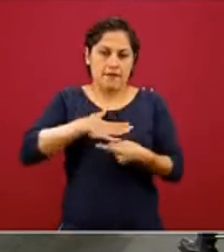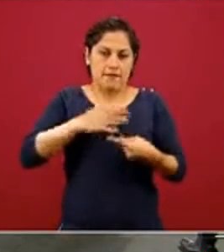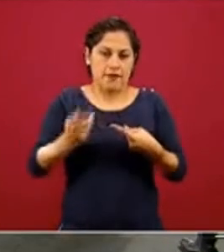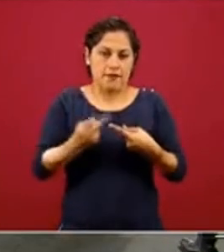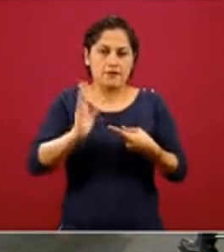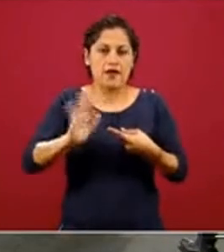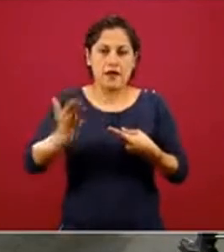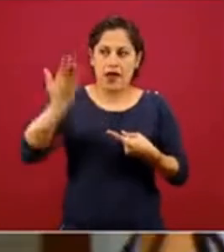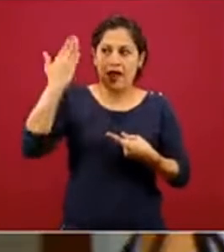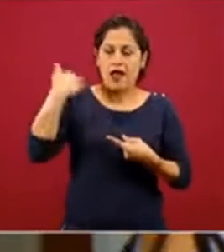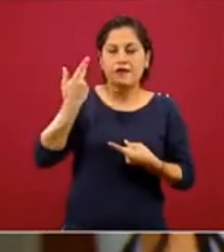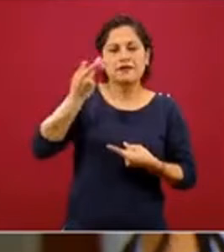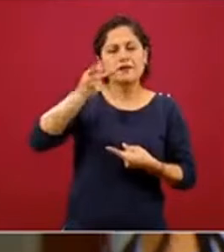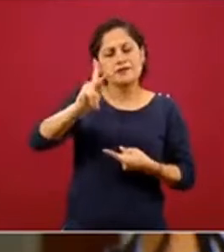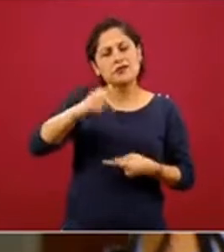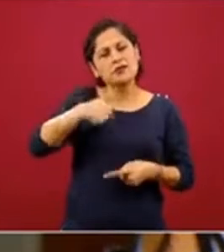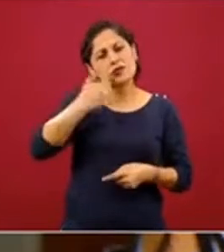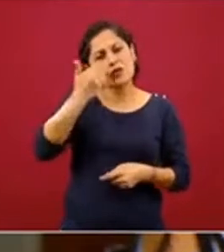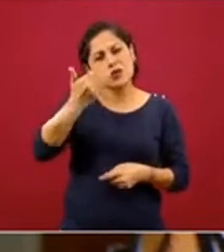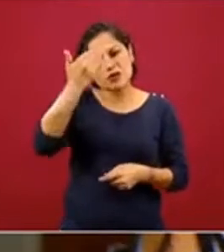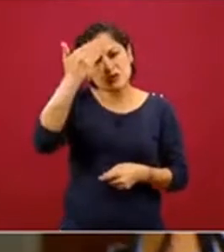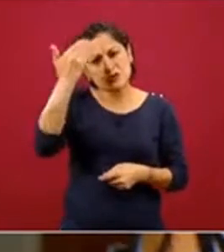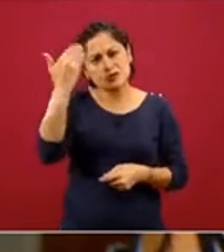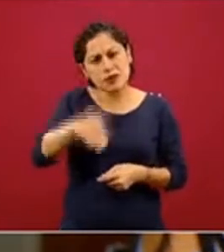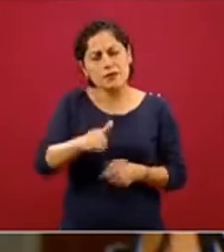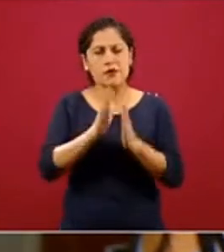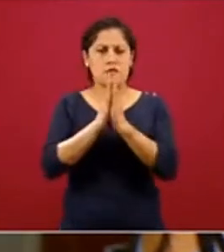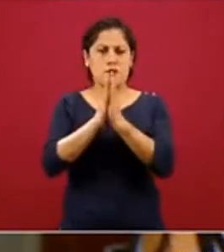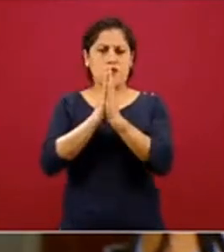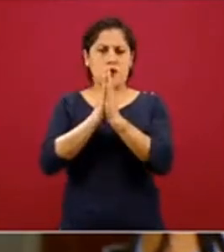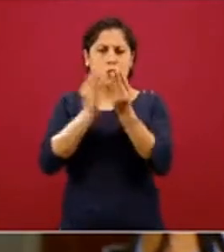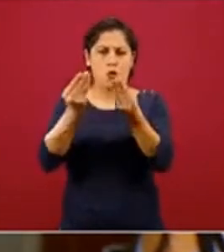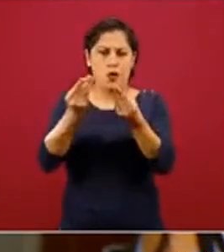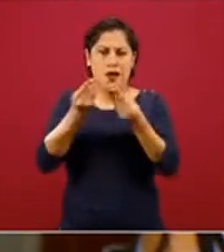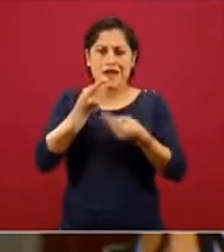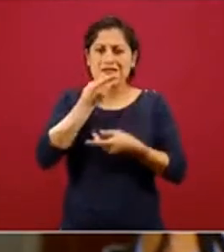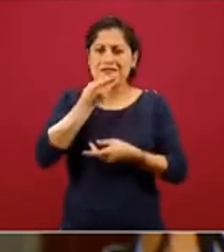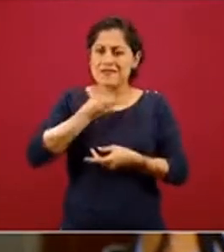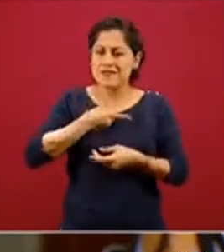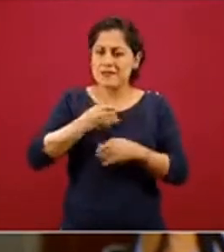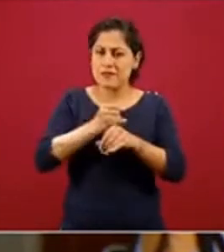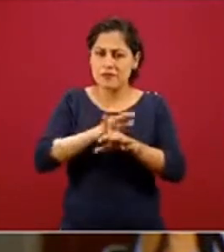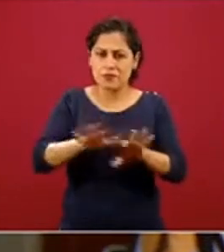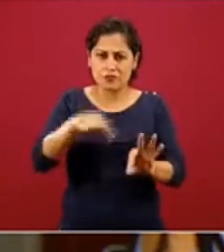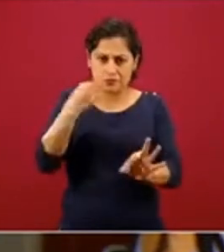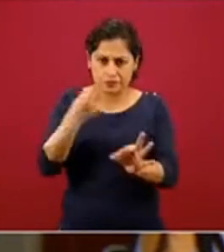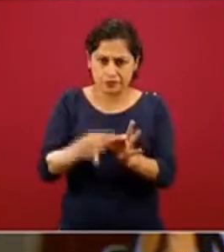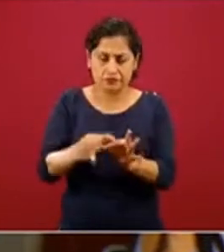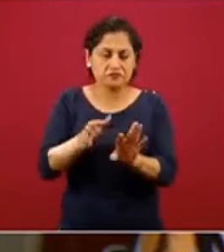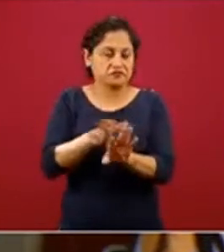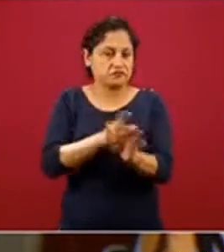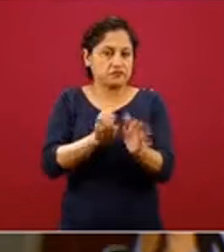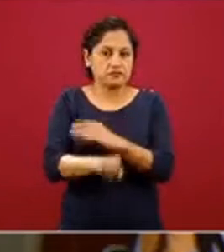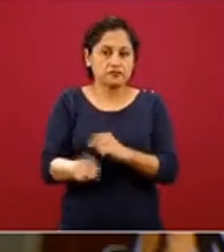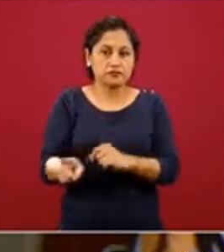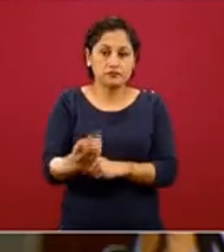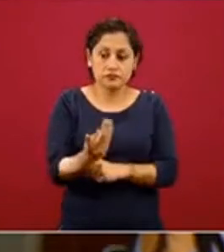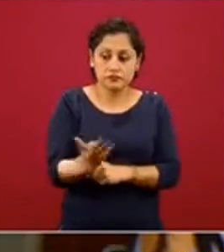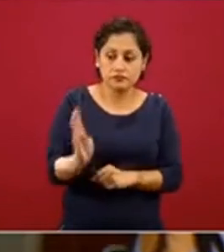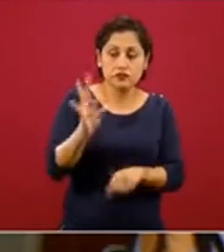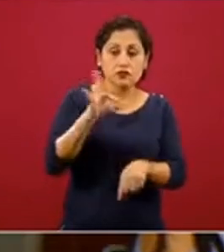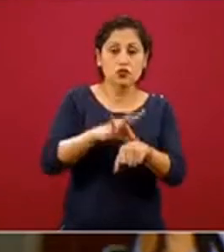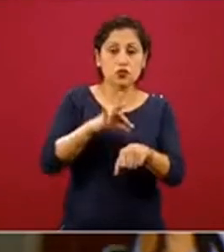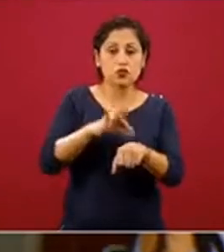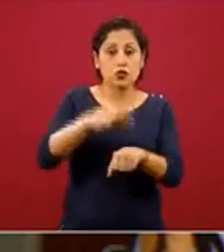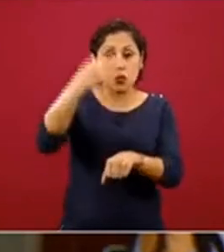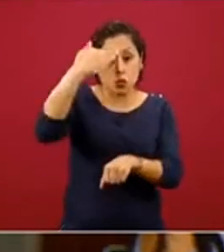pero sí me gustaría si nos pudiera precisar qué tanto estos médicos cubanos, enfermeras cubanas,